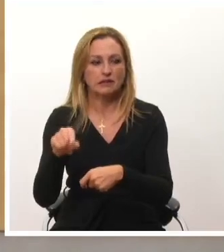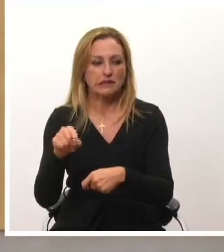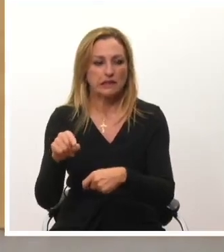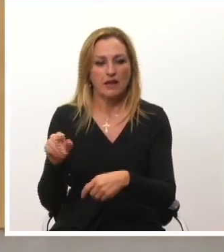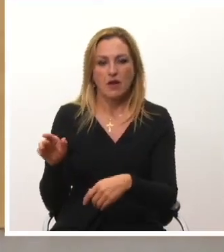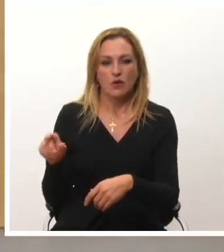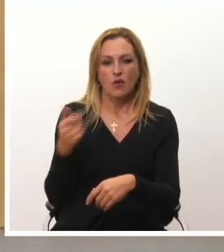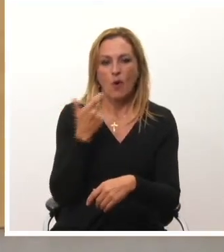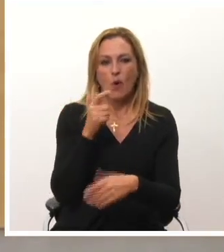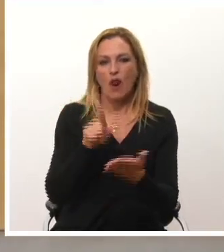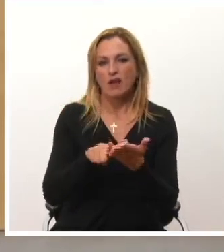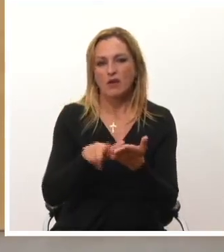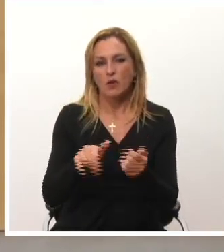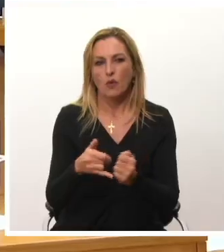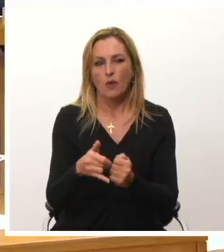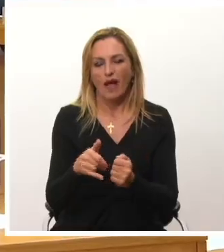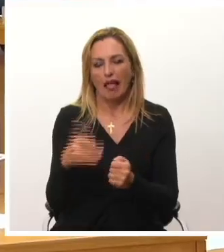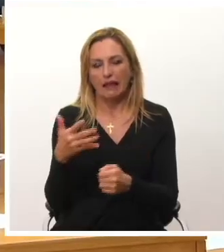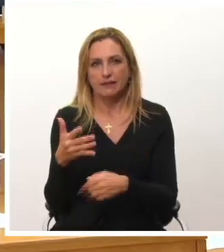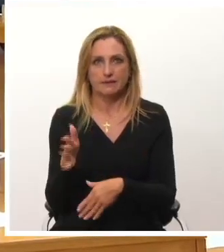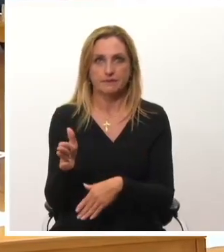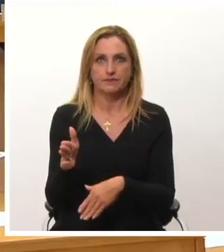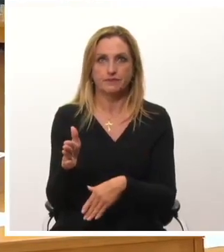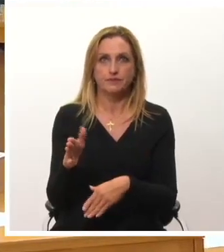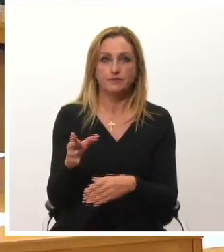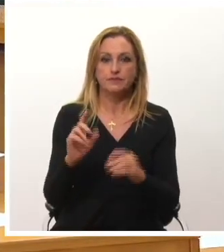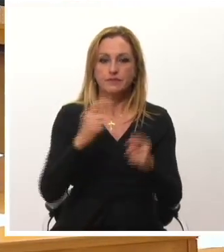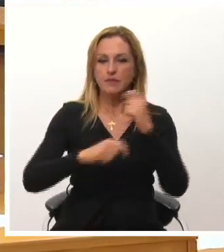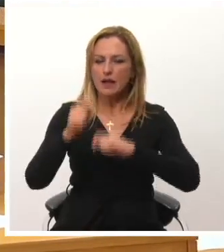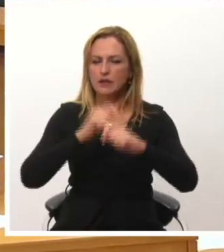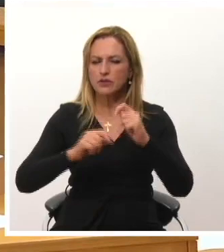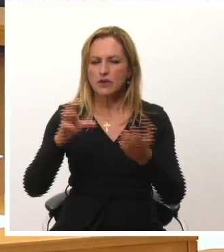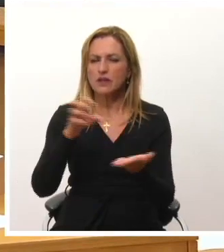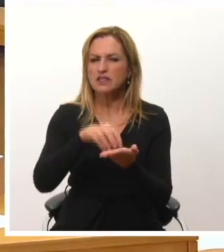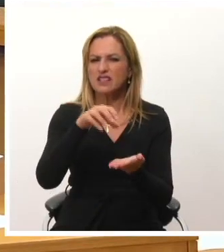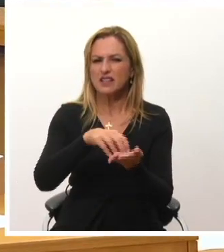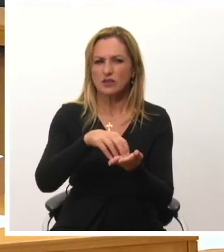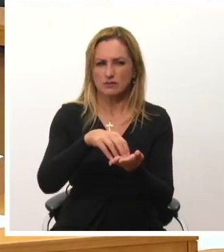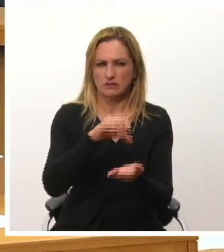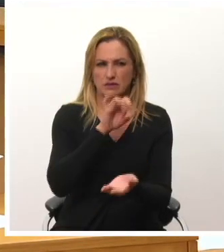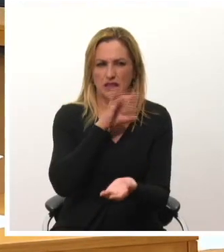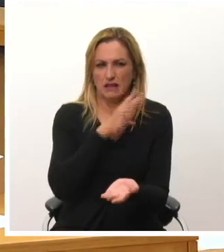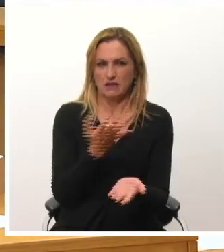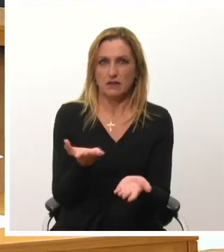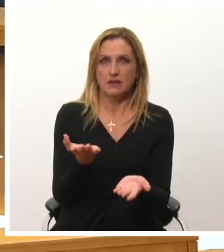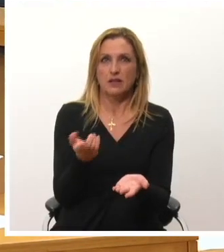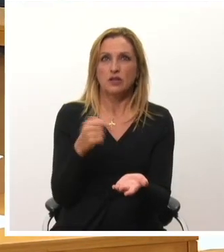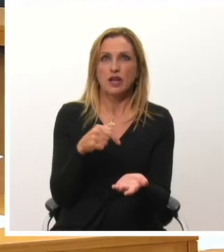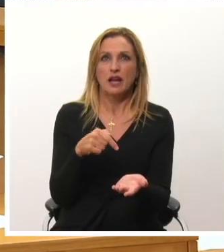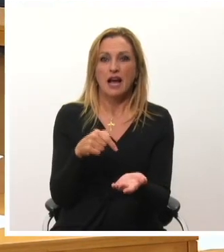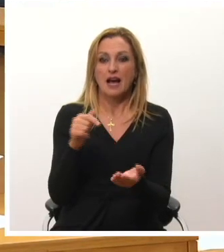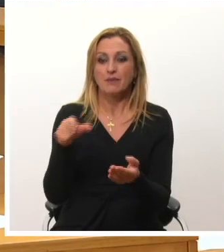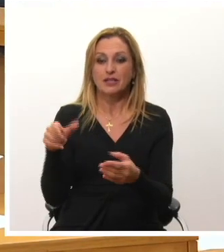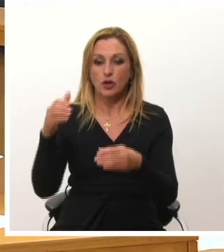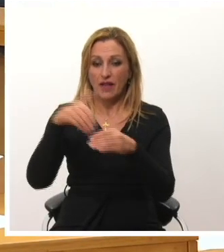la asociaciones como chiringuitos yo creo yo me gustaría saber cuál es la opinión que tienen las personas que forman parte